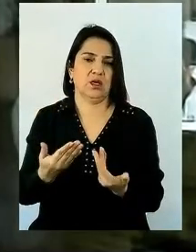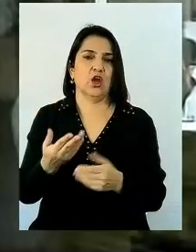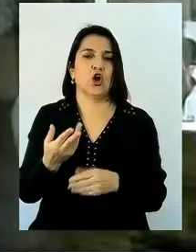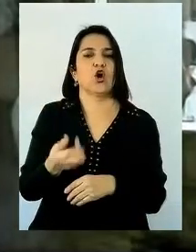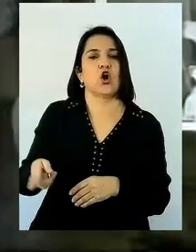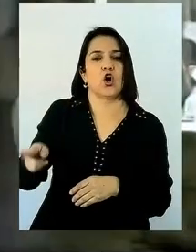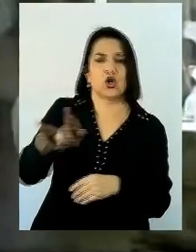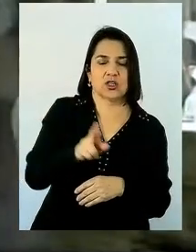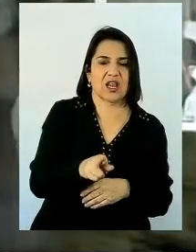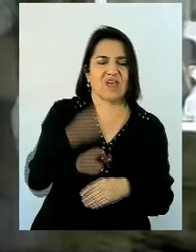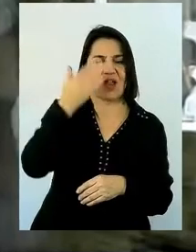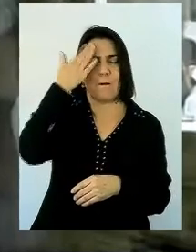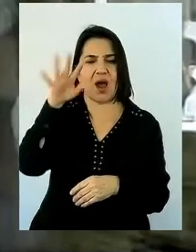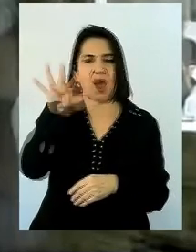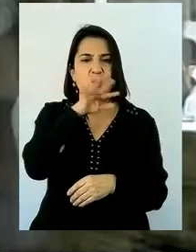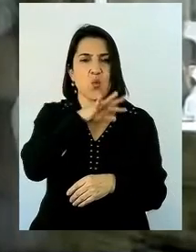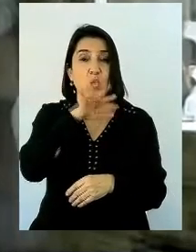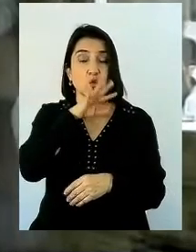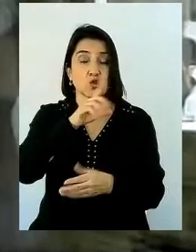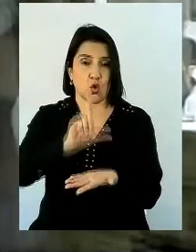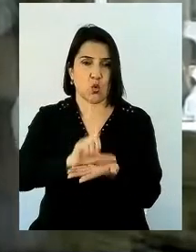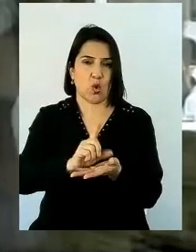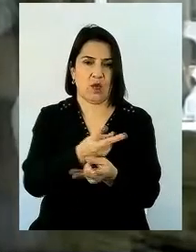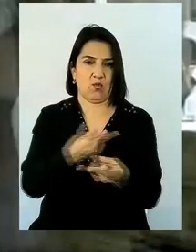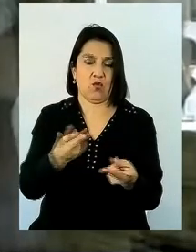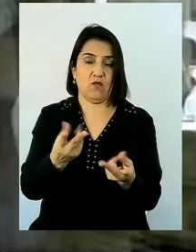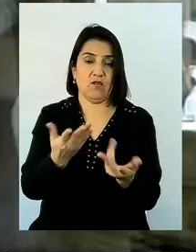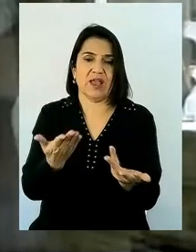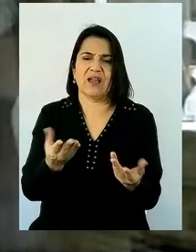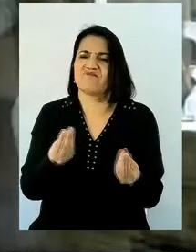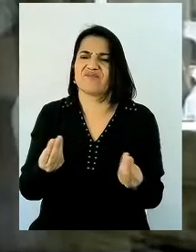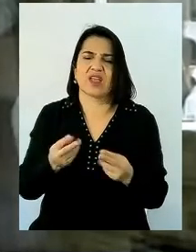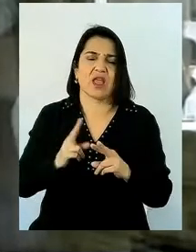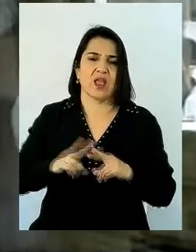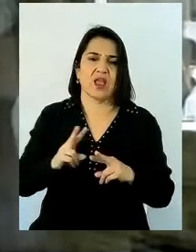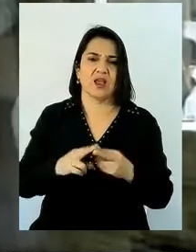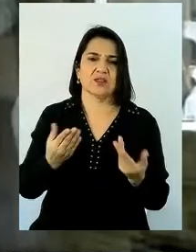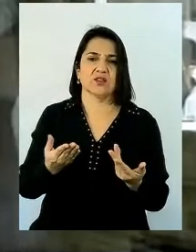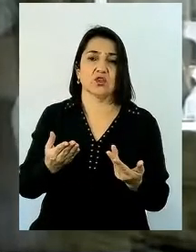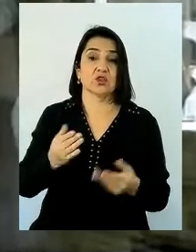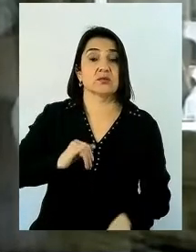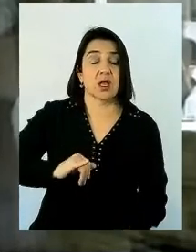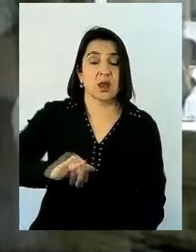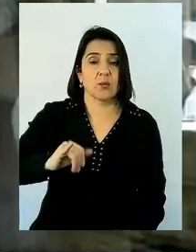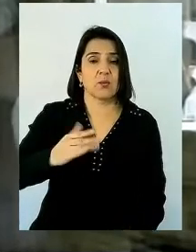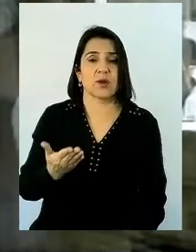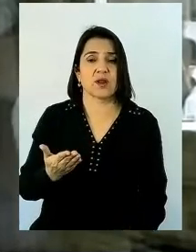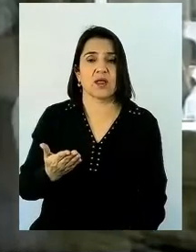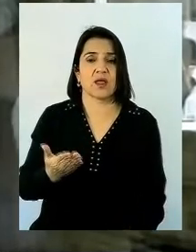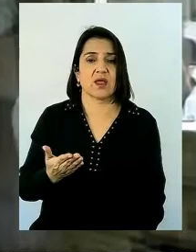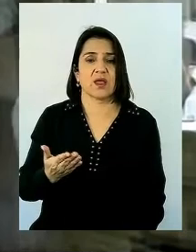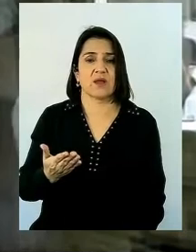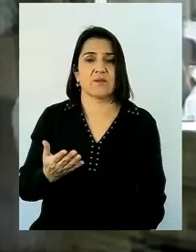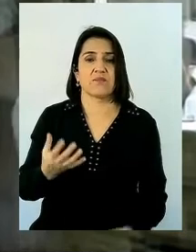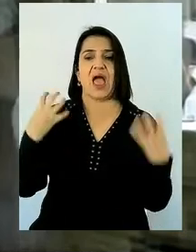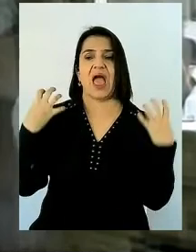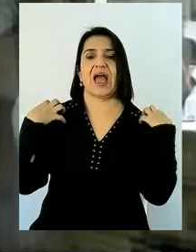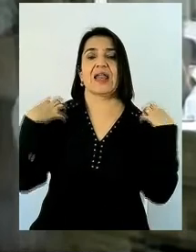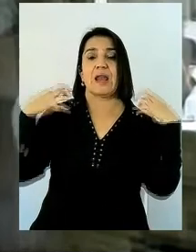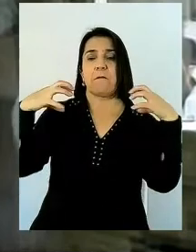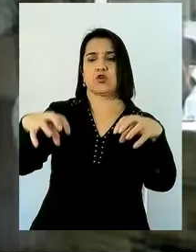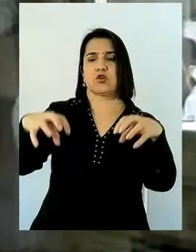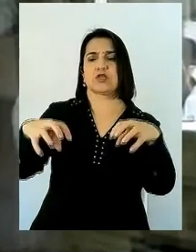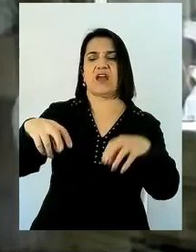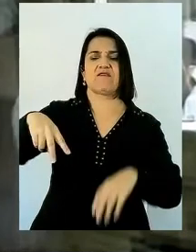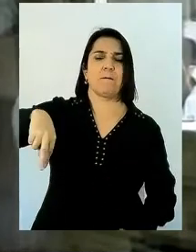del espacio público. Y lo que hemos hecho continuamente es responsabilizar a peatones, usuarios